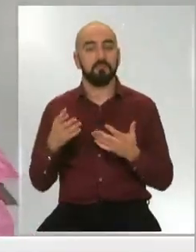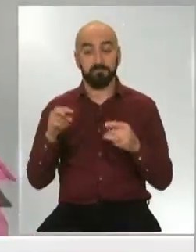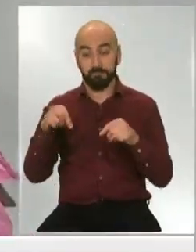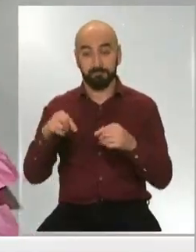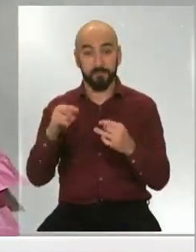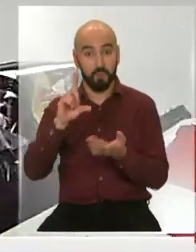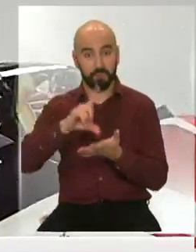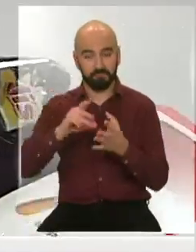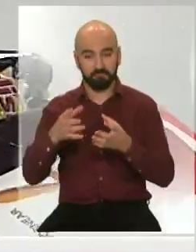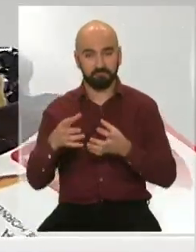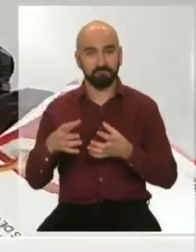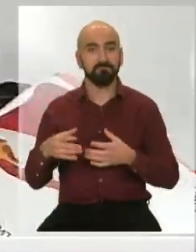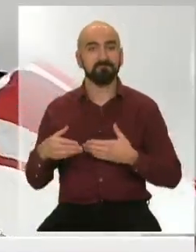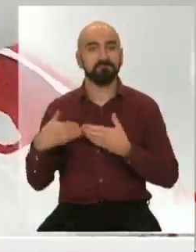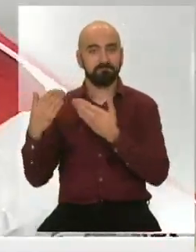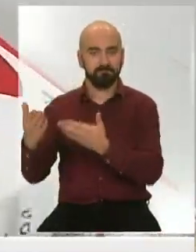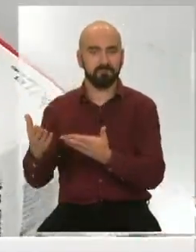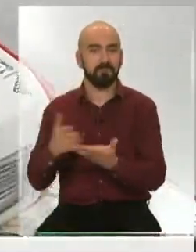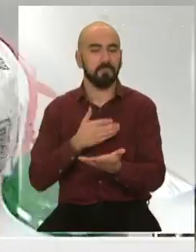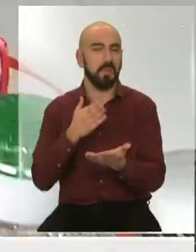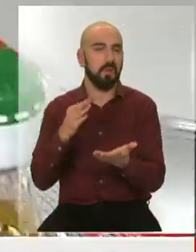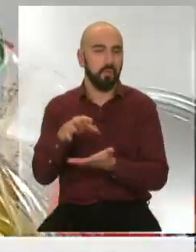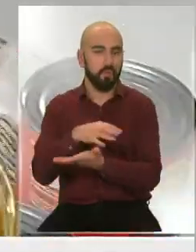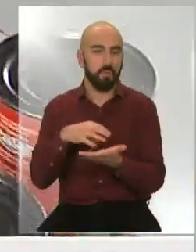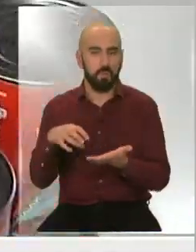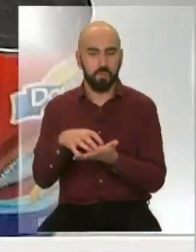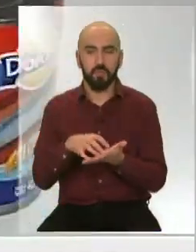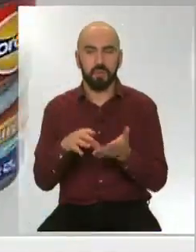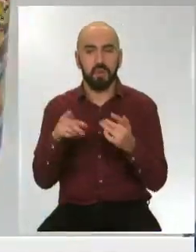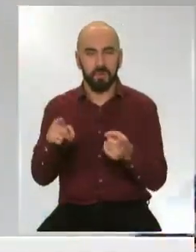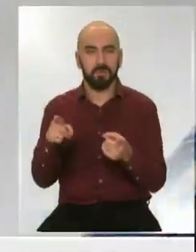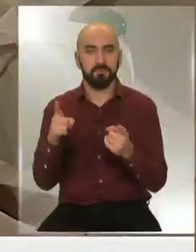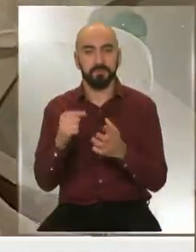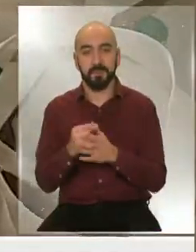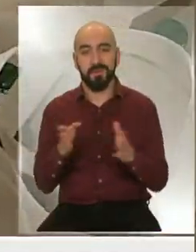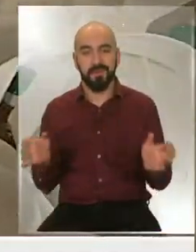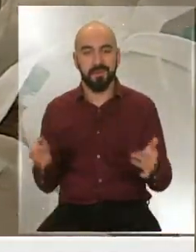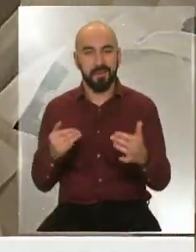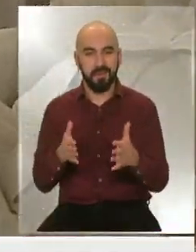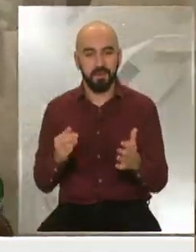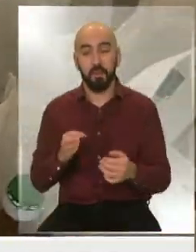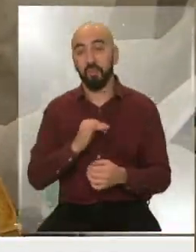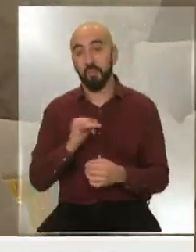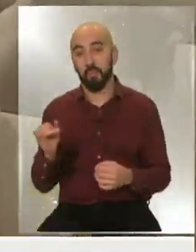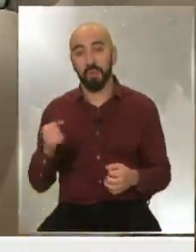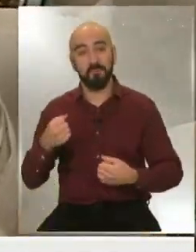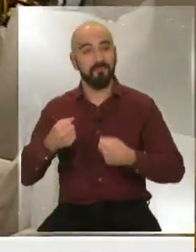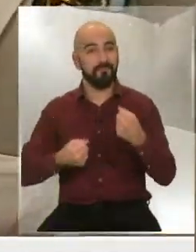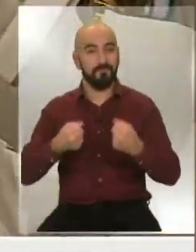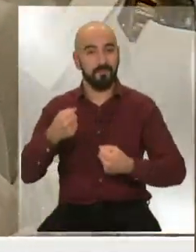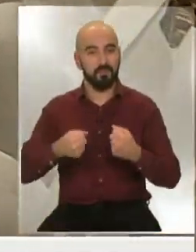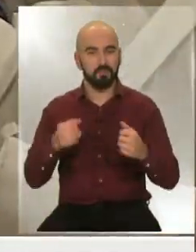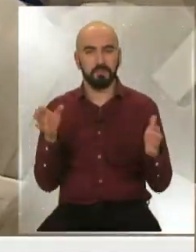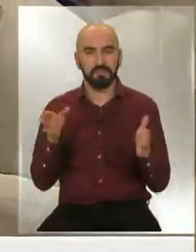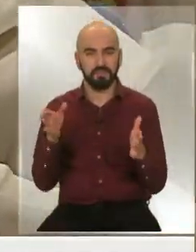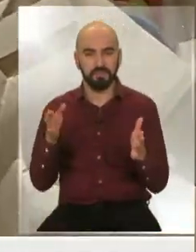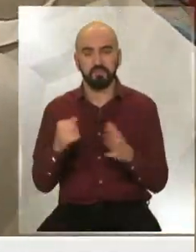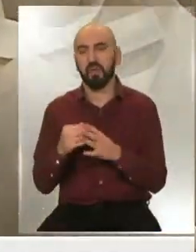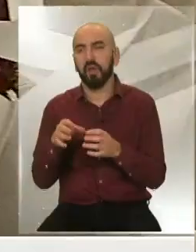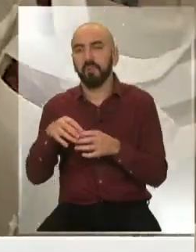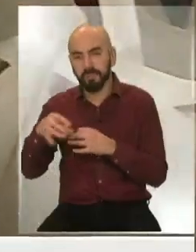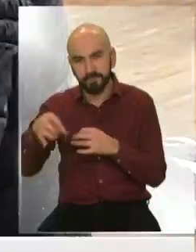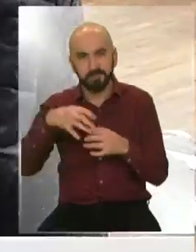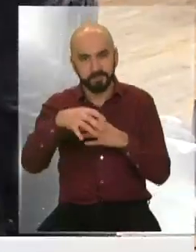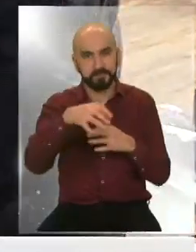acopio hasta la comuna respectiva, las cajas, y luego en vehículos menores distribuir